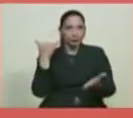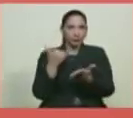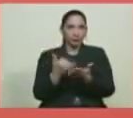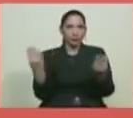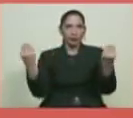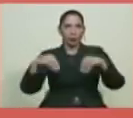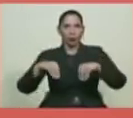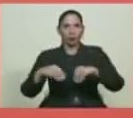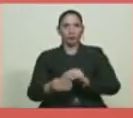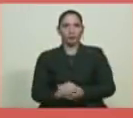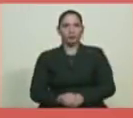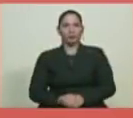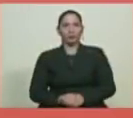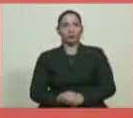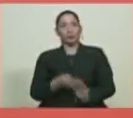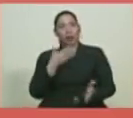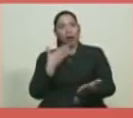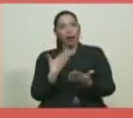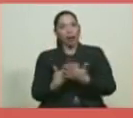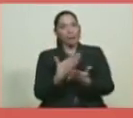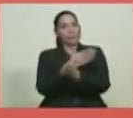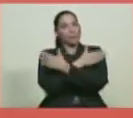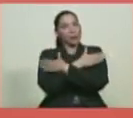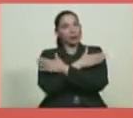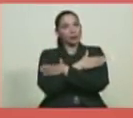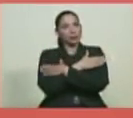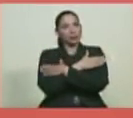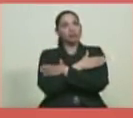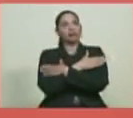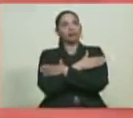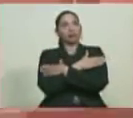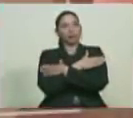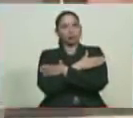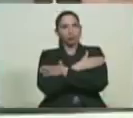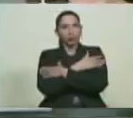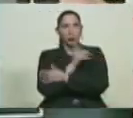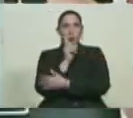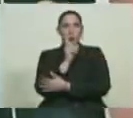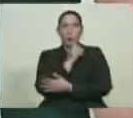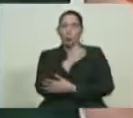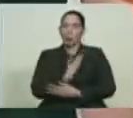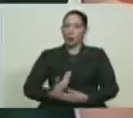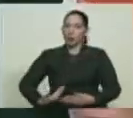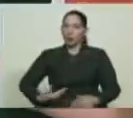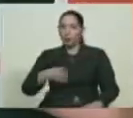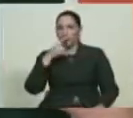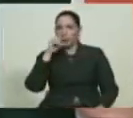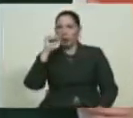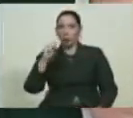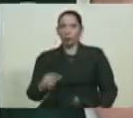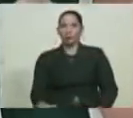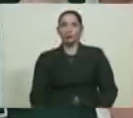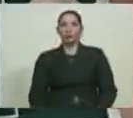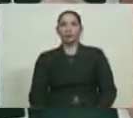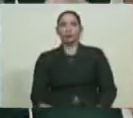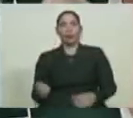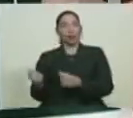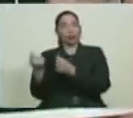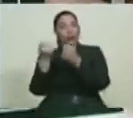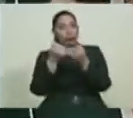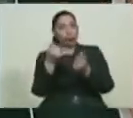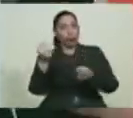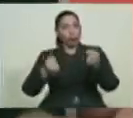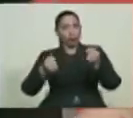otro acuerdo. Agradezco y felicito, en nombre del presidente Nicolás Maduro, al sector transporte de Venezuela. Y aquí no hago ningún tipo de